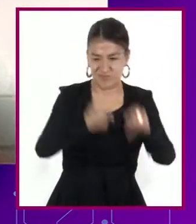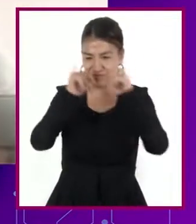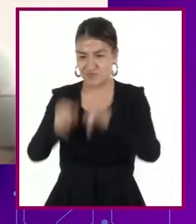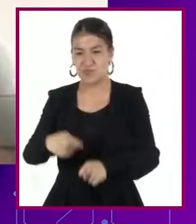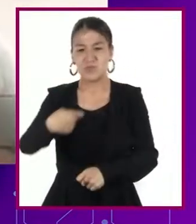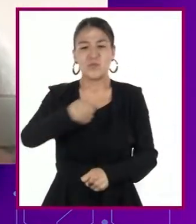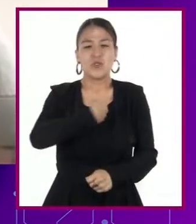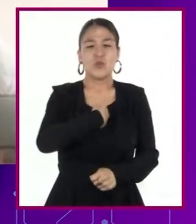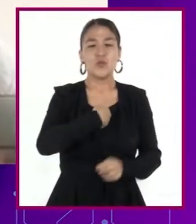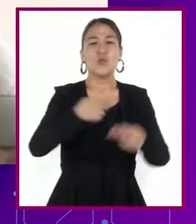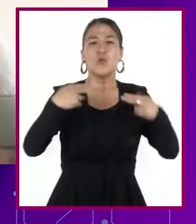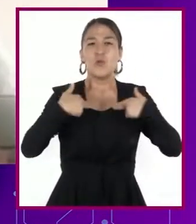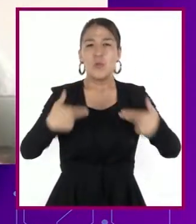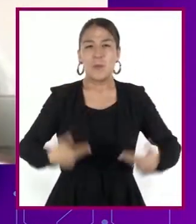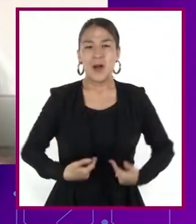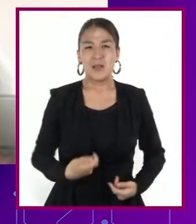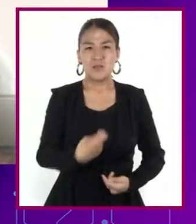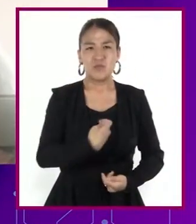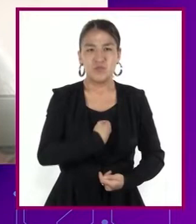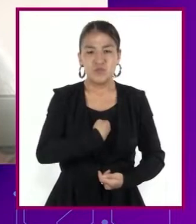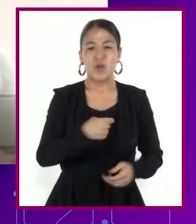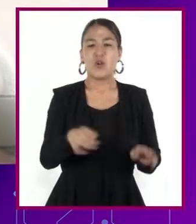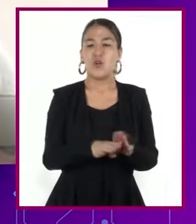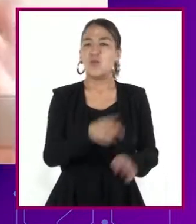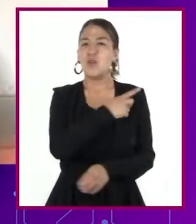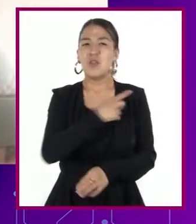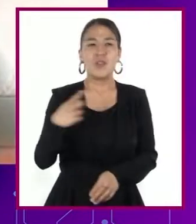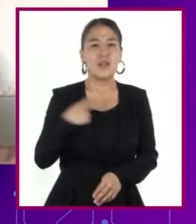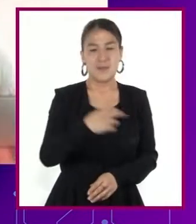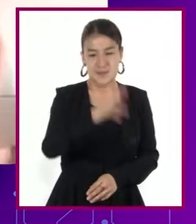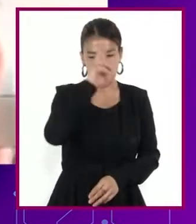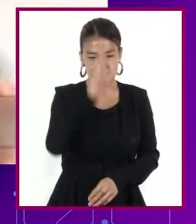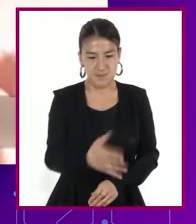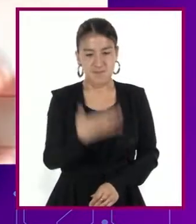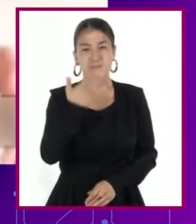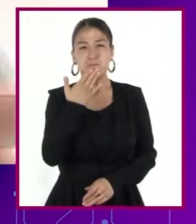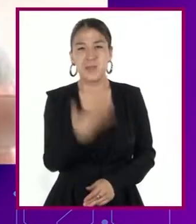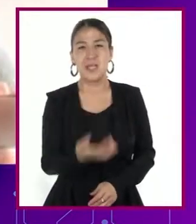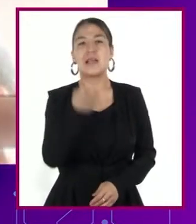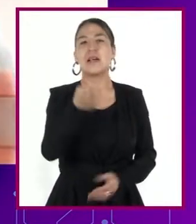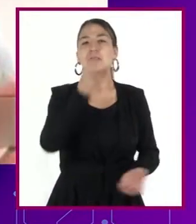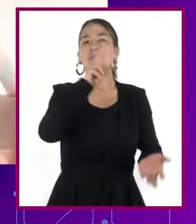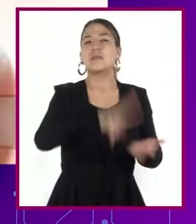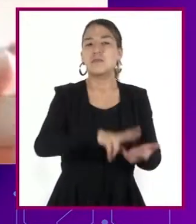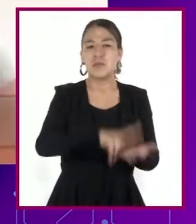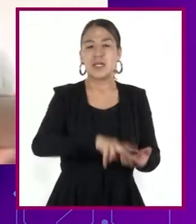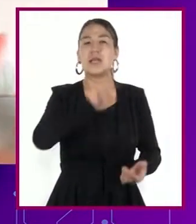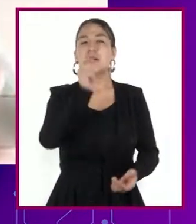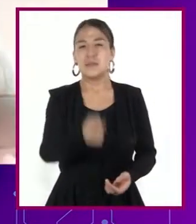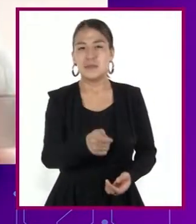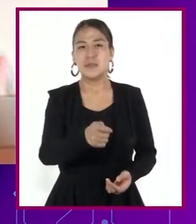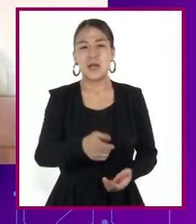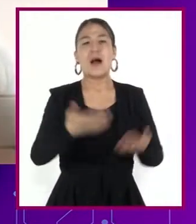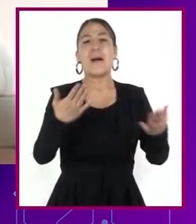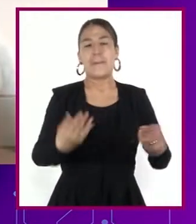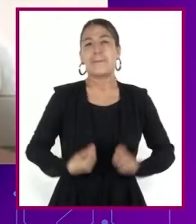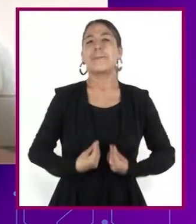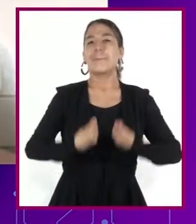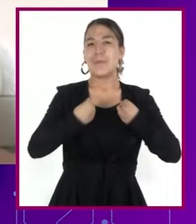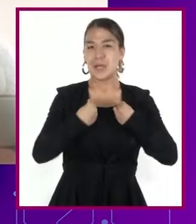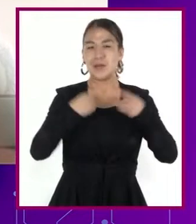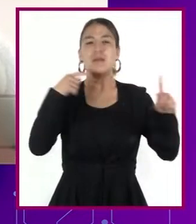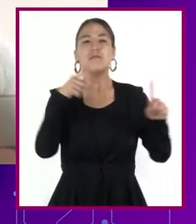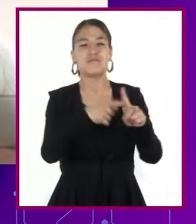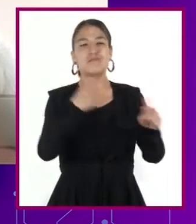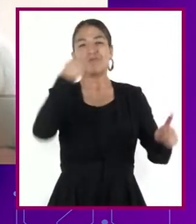lo que necesitamos para desarrollarnos de manera plena y de manera digna, y lo que nos garantiza que vamos a tener una vida en